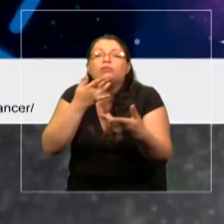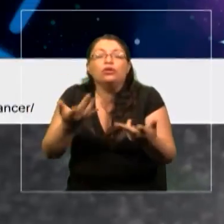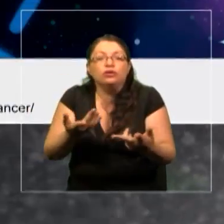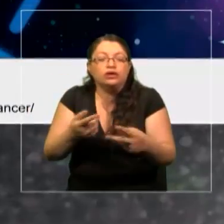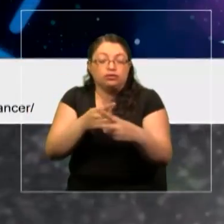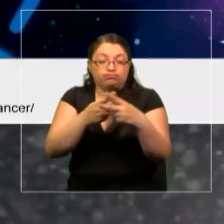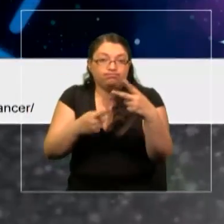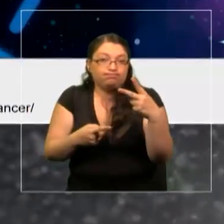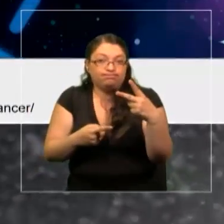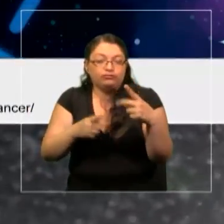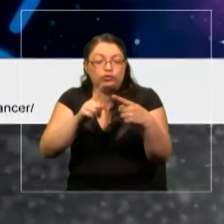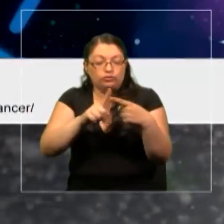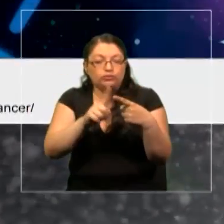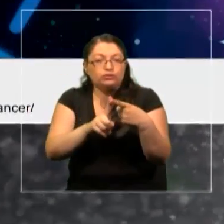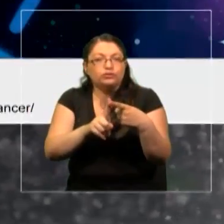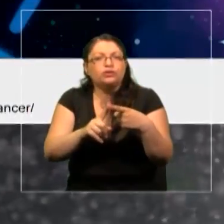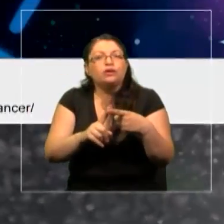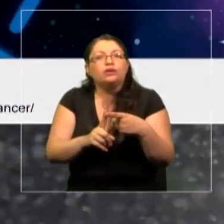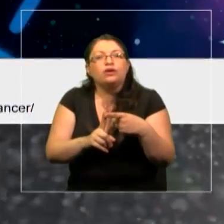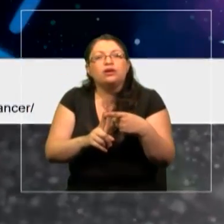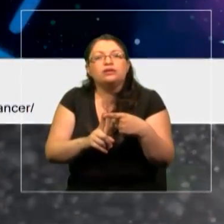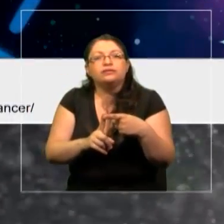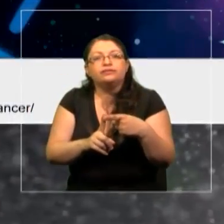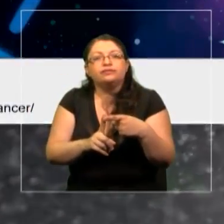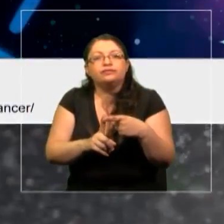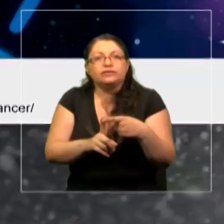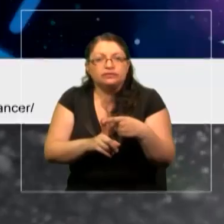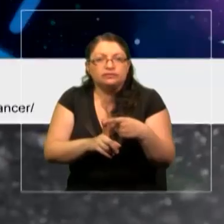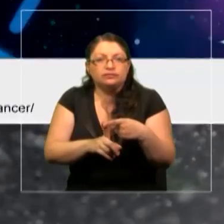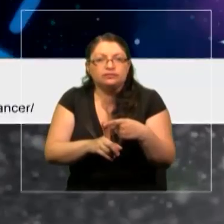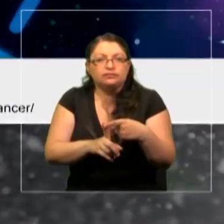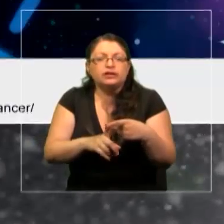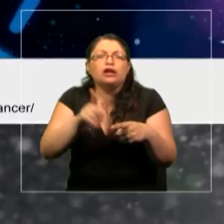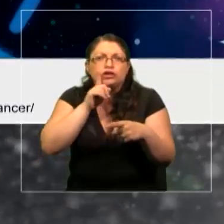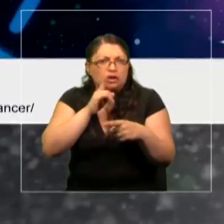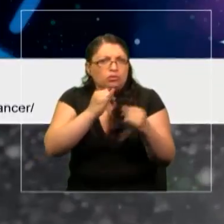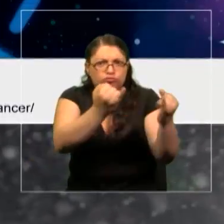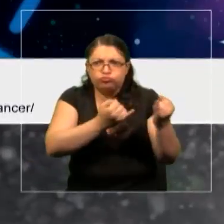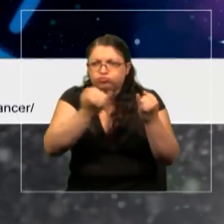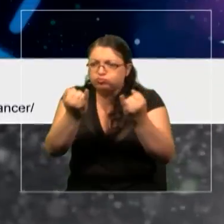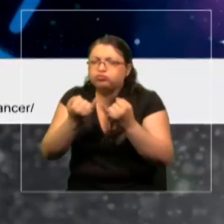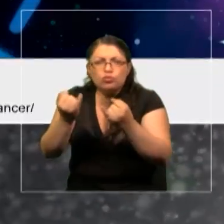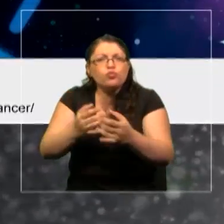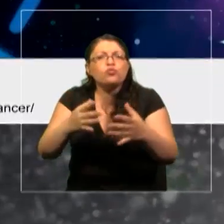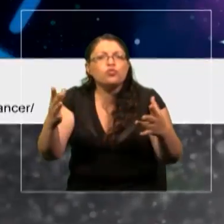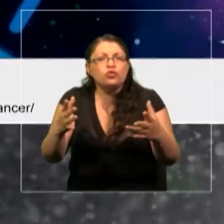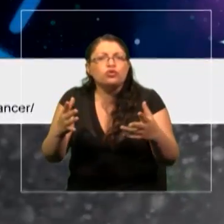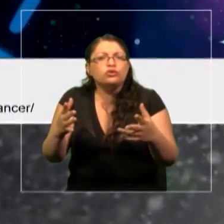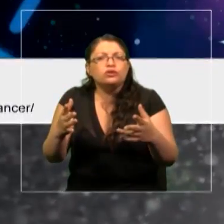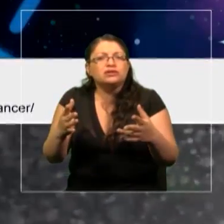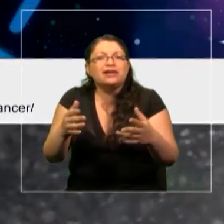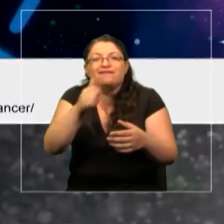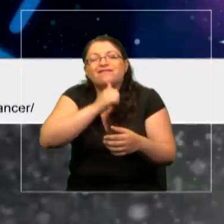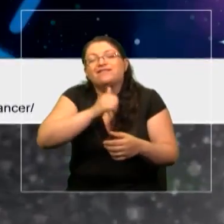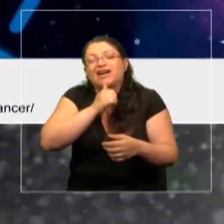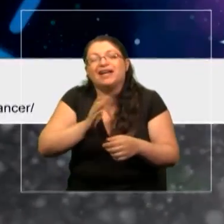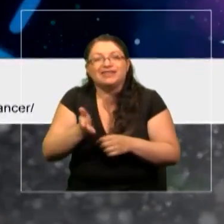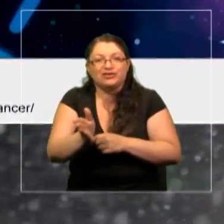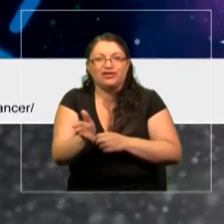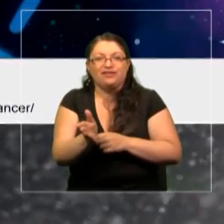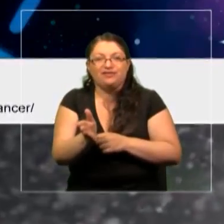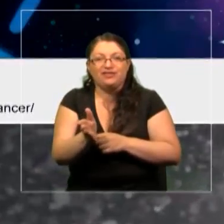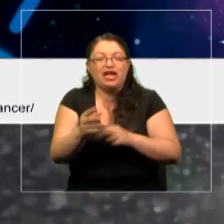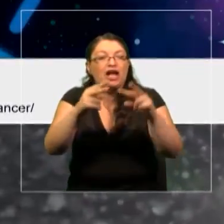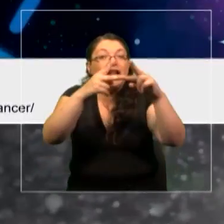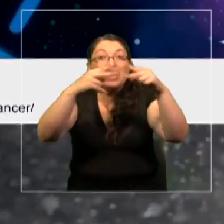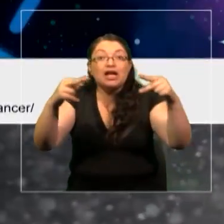motivos. Uno, aun cuando tenemos una gran cantidad de datos, no tenemos suficientes datos. Su genoma,